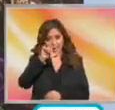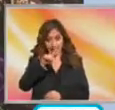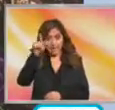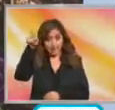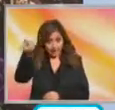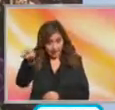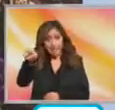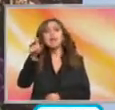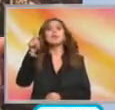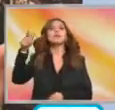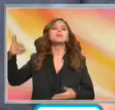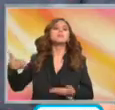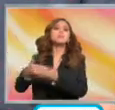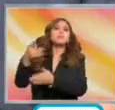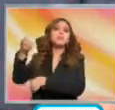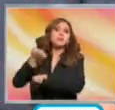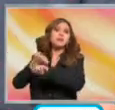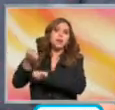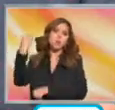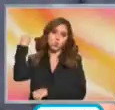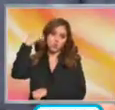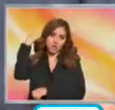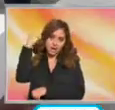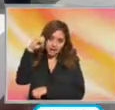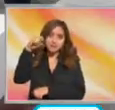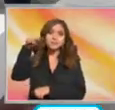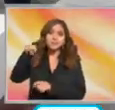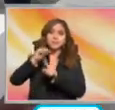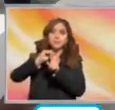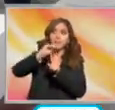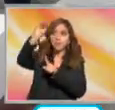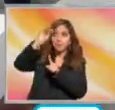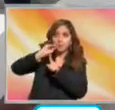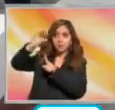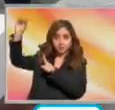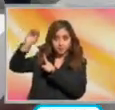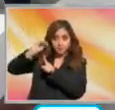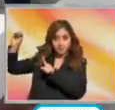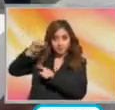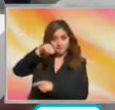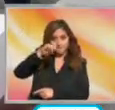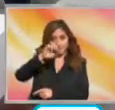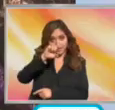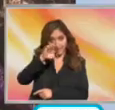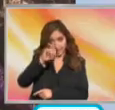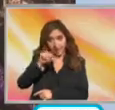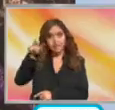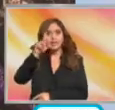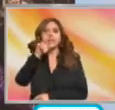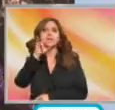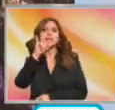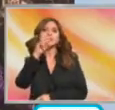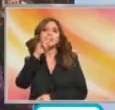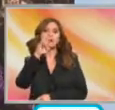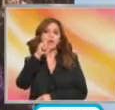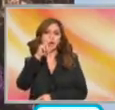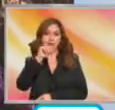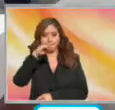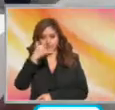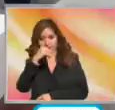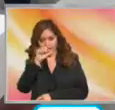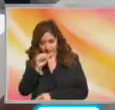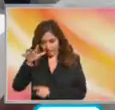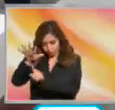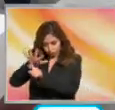oaxaqueña, y distribuye mezcal en todo lo que es la Riviera Maya. Y en la Ciudad de México es una bebida ahora, pues la verdad,